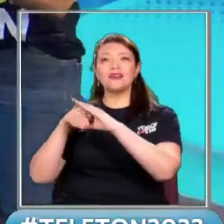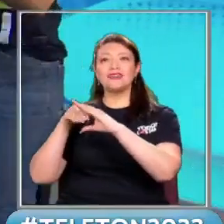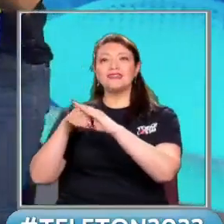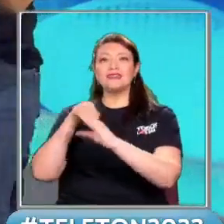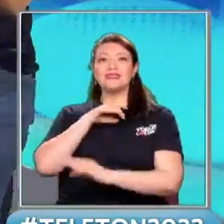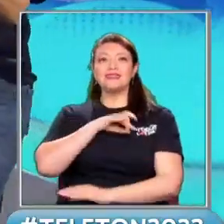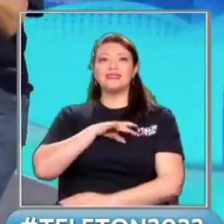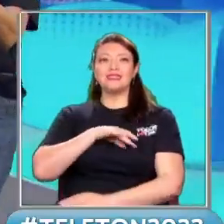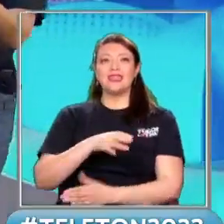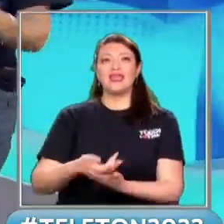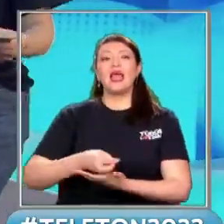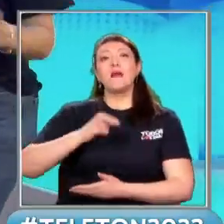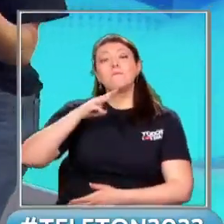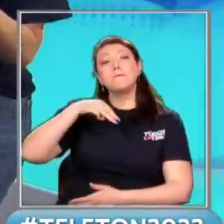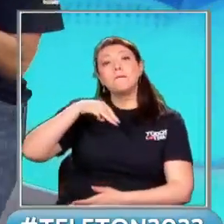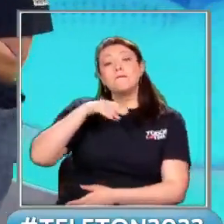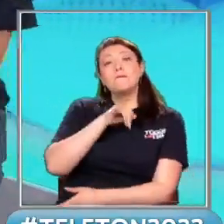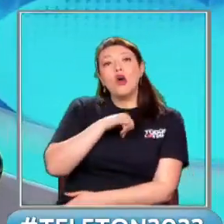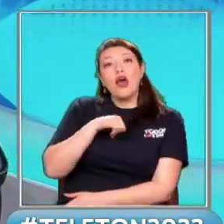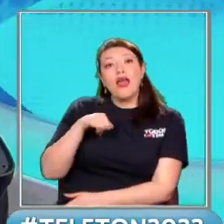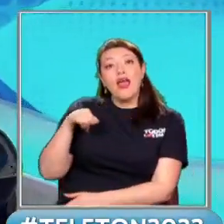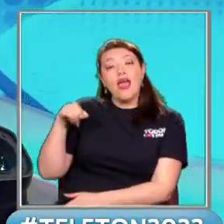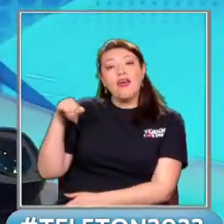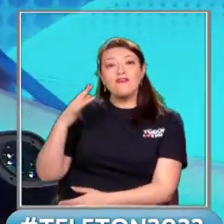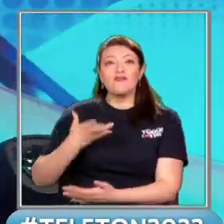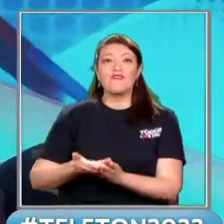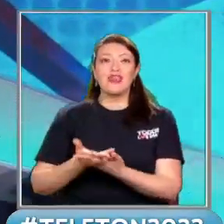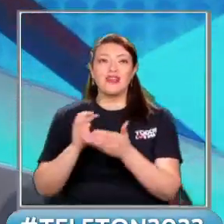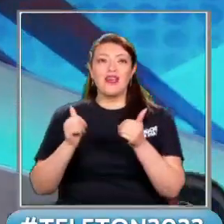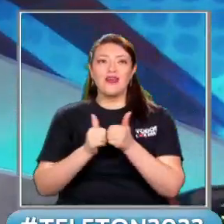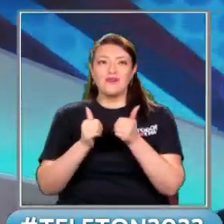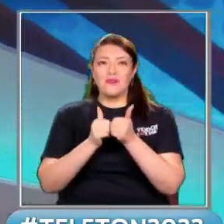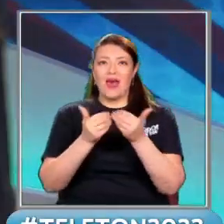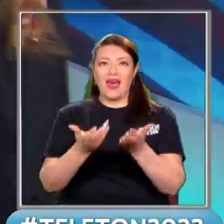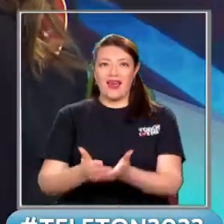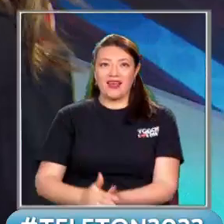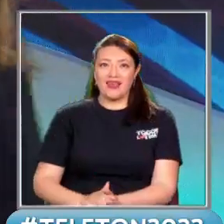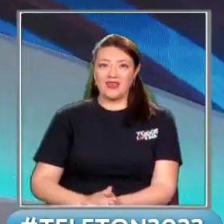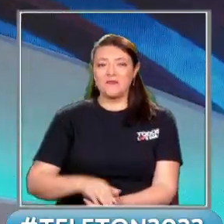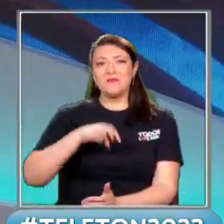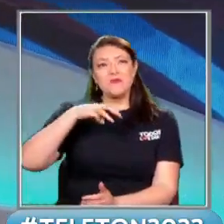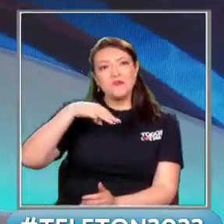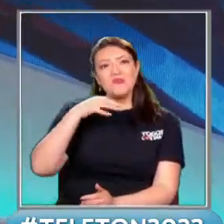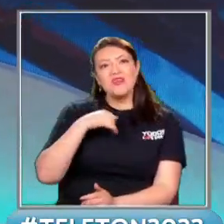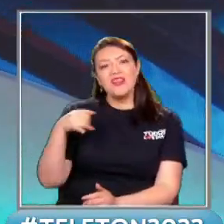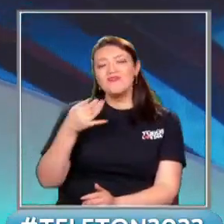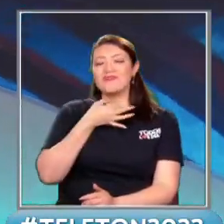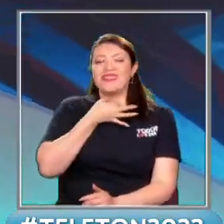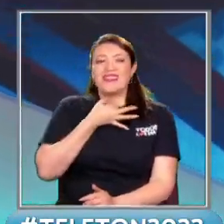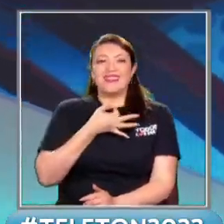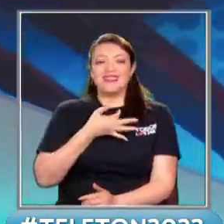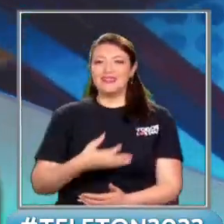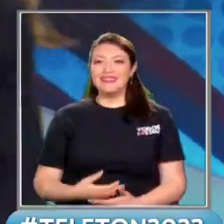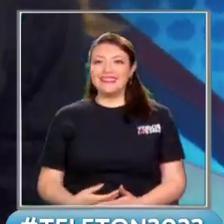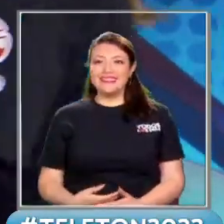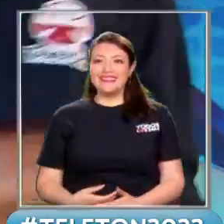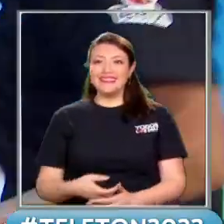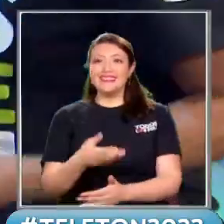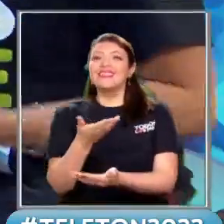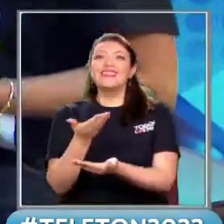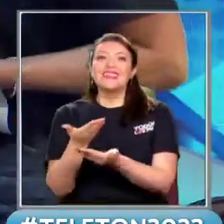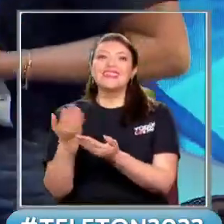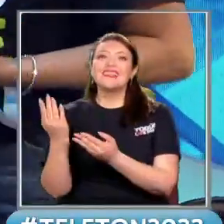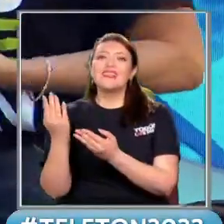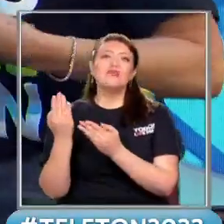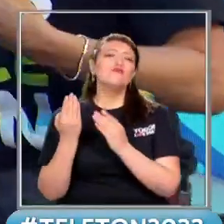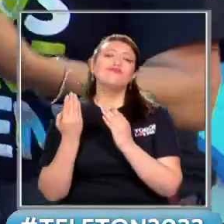Chile. Oye, Mamás Forever nos acompaña. Qué guapas estas Mamás Forever, me encanta. Mira cómo vienen,